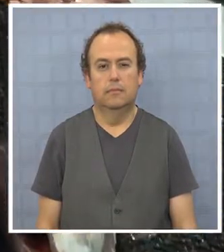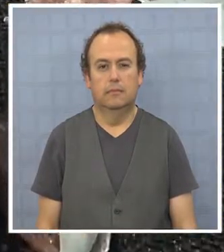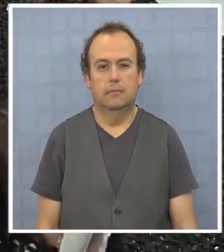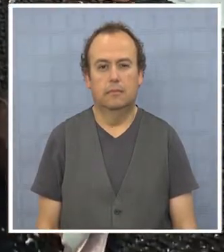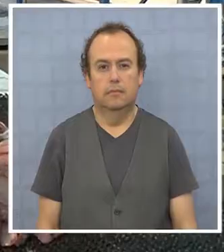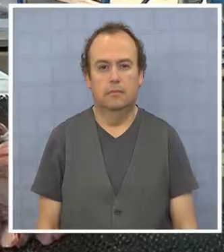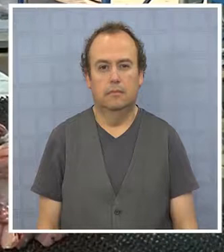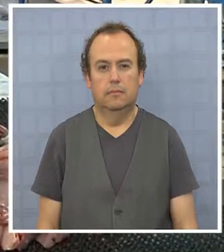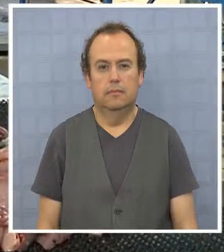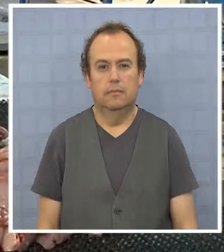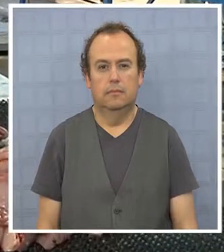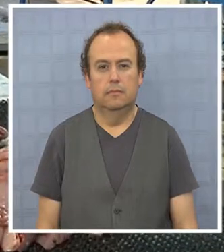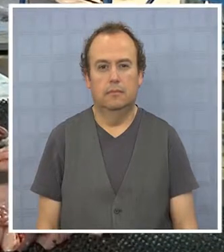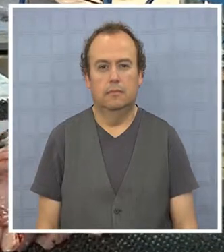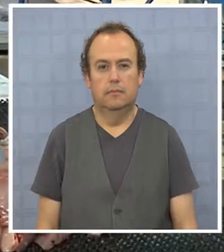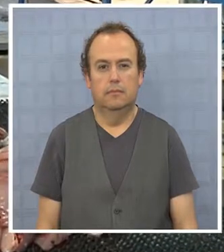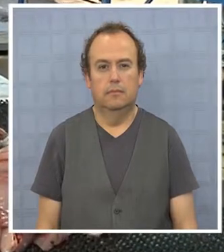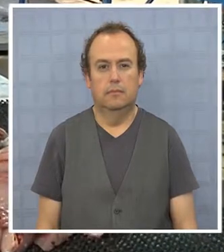Música